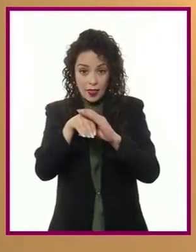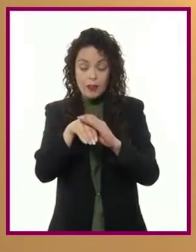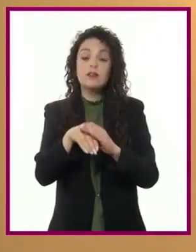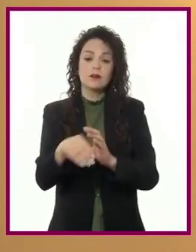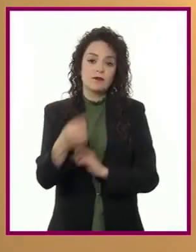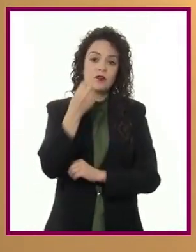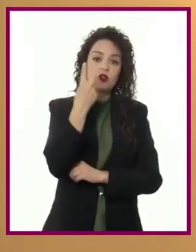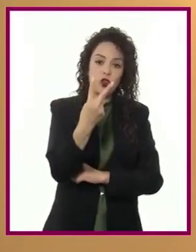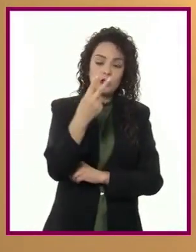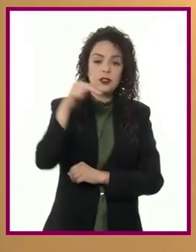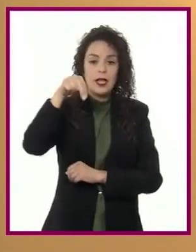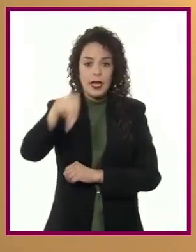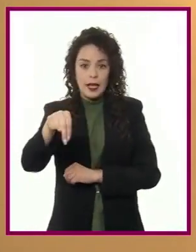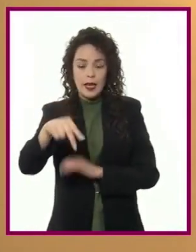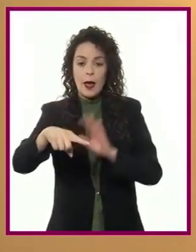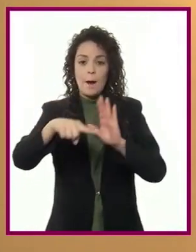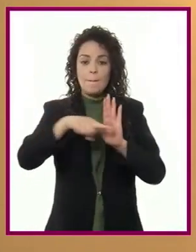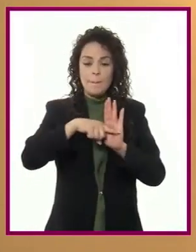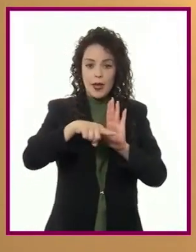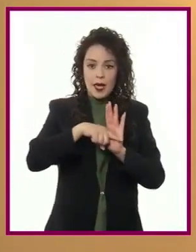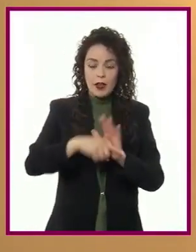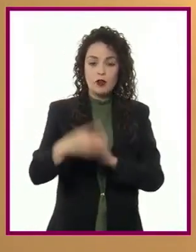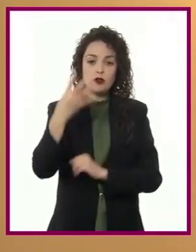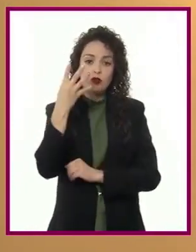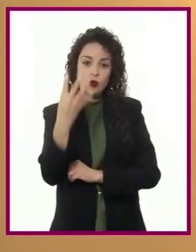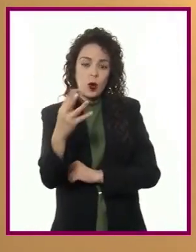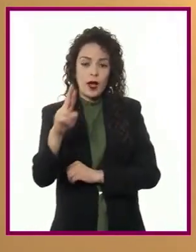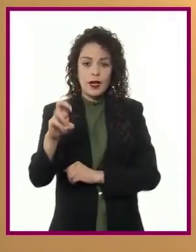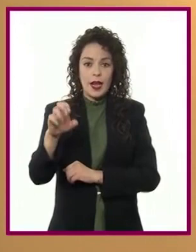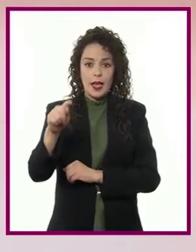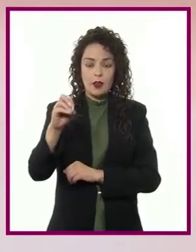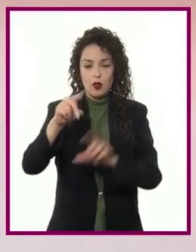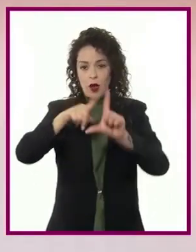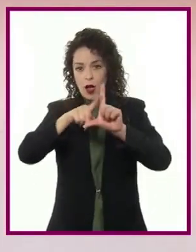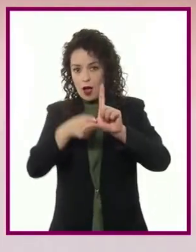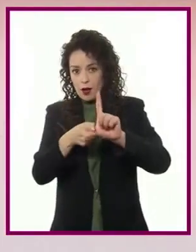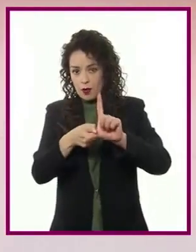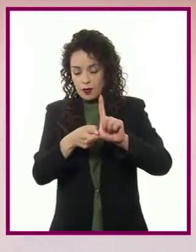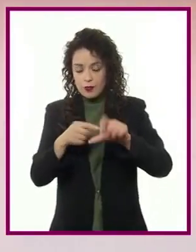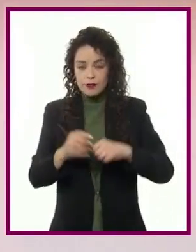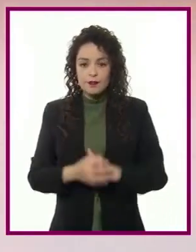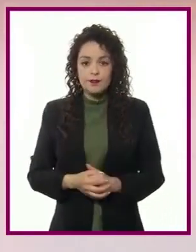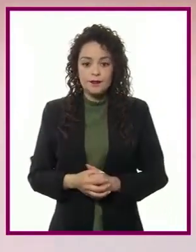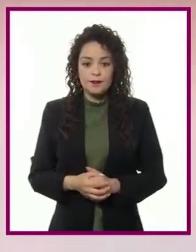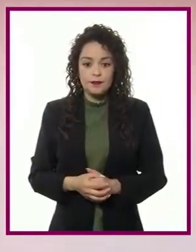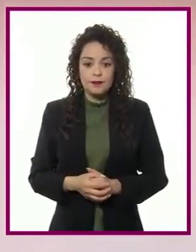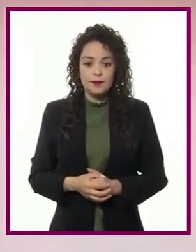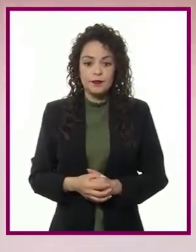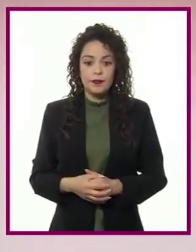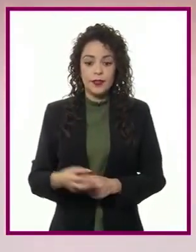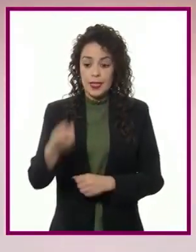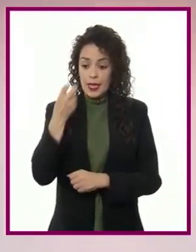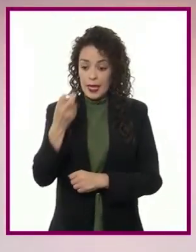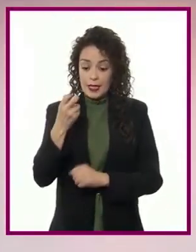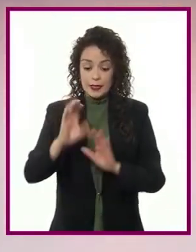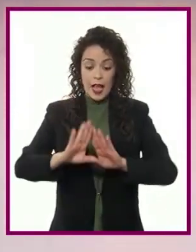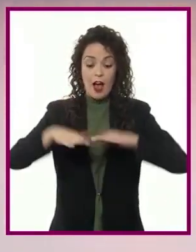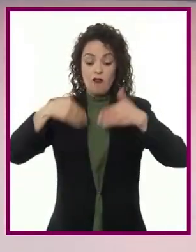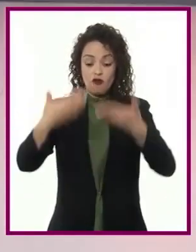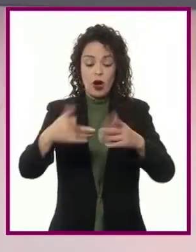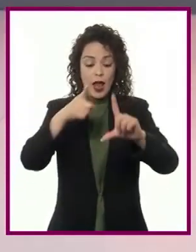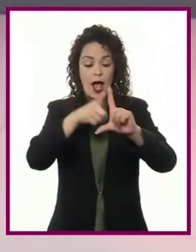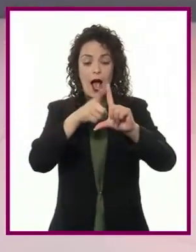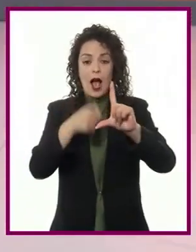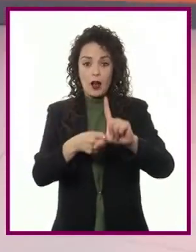2n menos 4 ángulos rectos, y la suma de sus ángulos exteriores